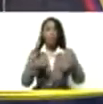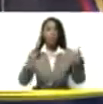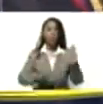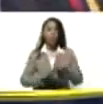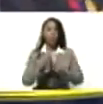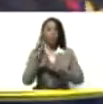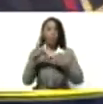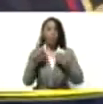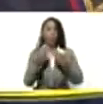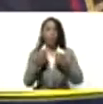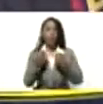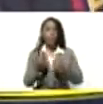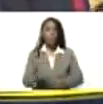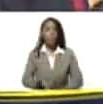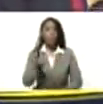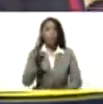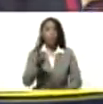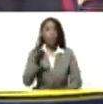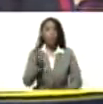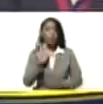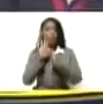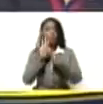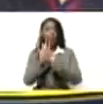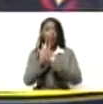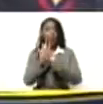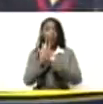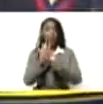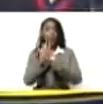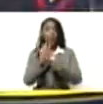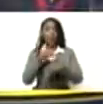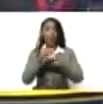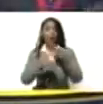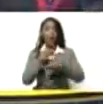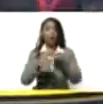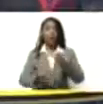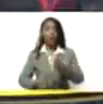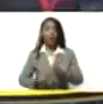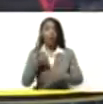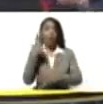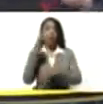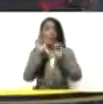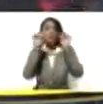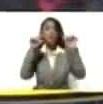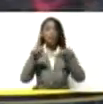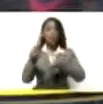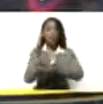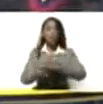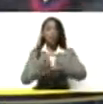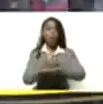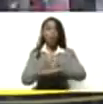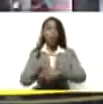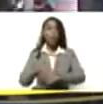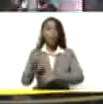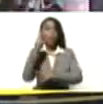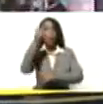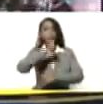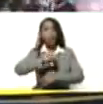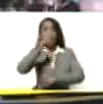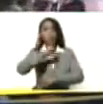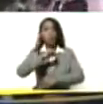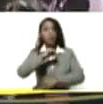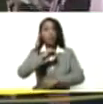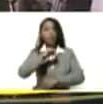es importante resaltar que ha llamado a las tres erres para refundar todo el sistema de gobierno la primera es la resistencia a